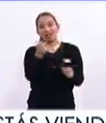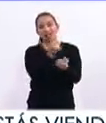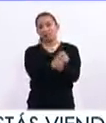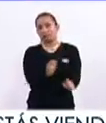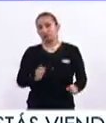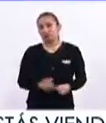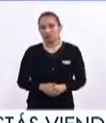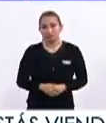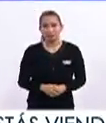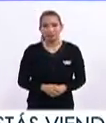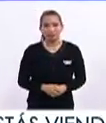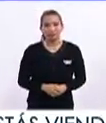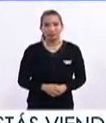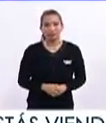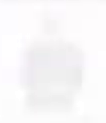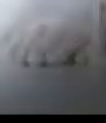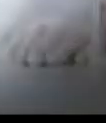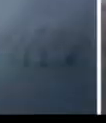de aburrimiento.